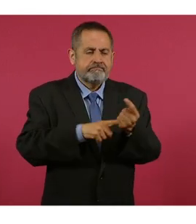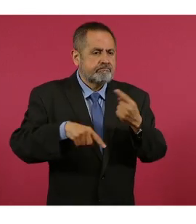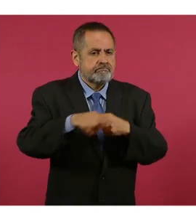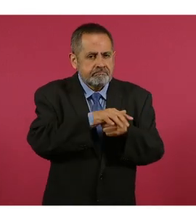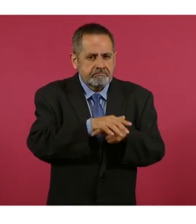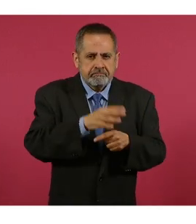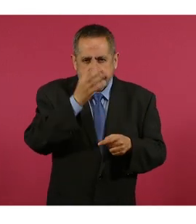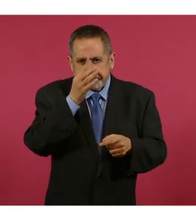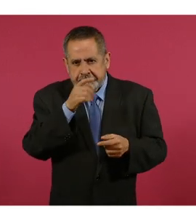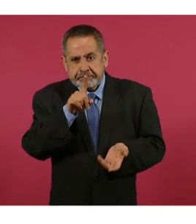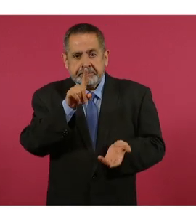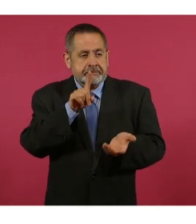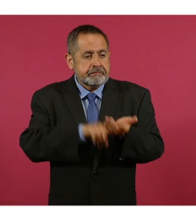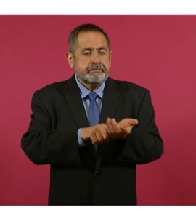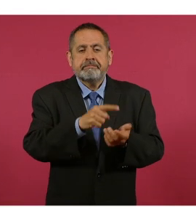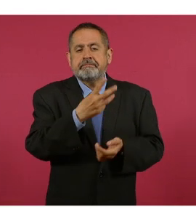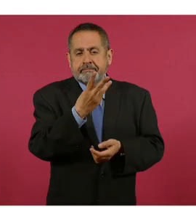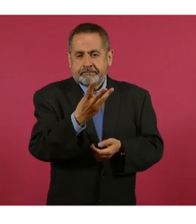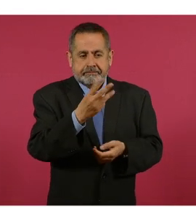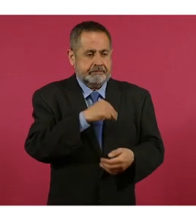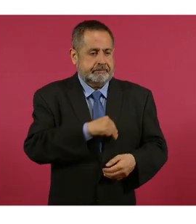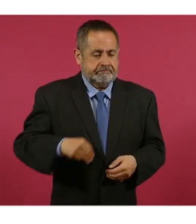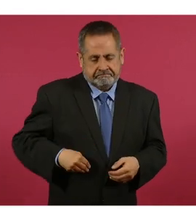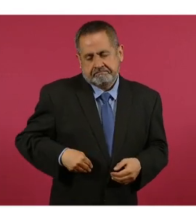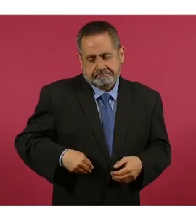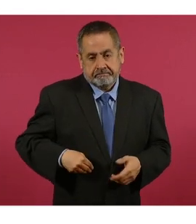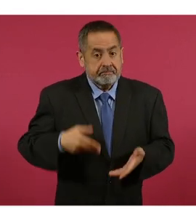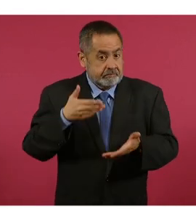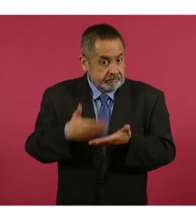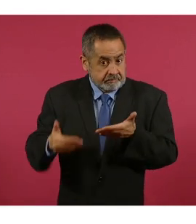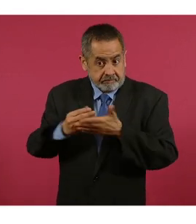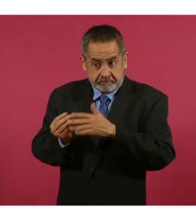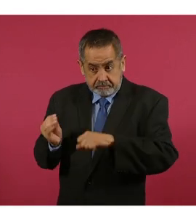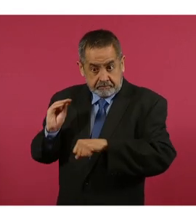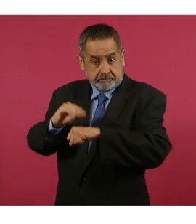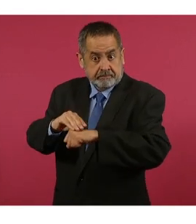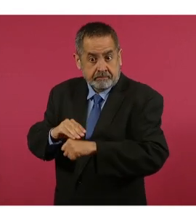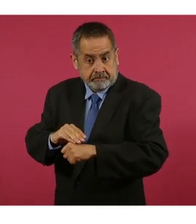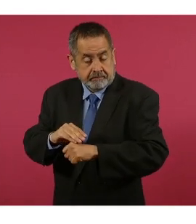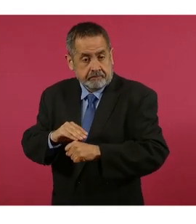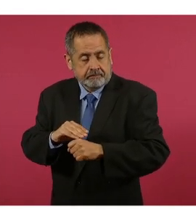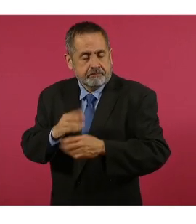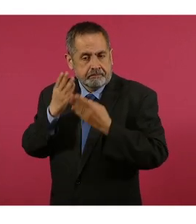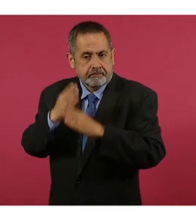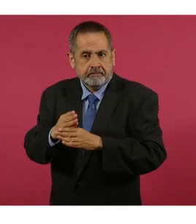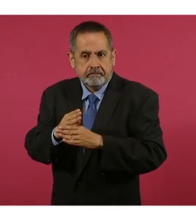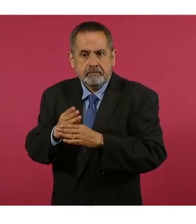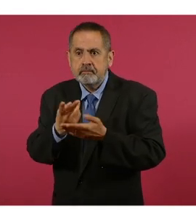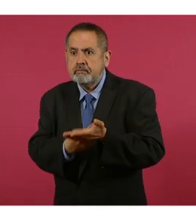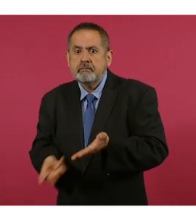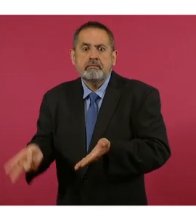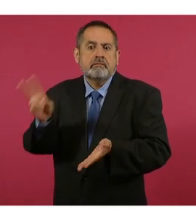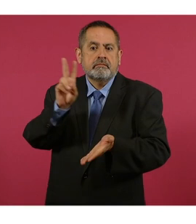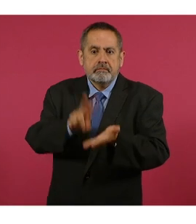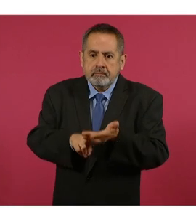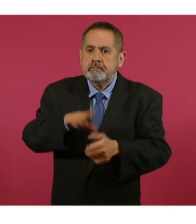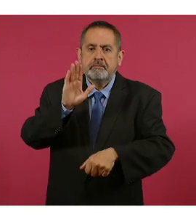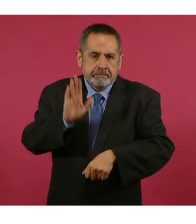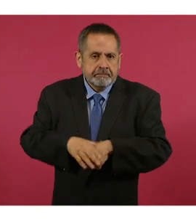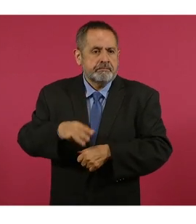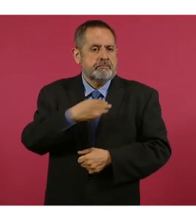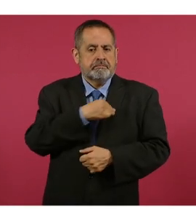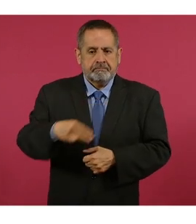cubría solo 1,003 municipios. Ahora, con el Banco del Bienestar, prácticamente hemos duplicado la cobertura